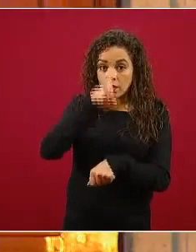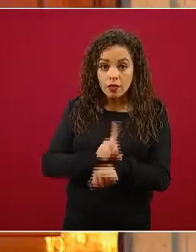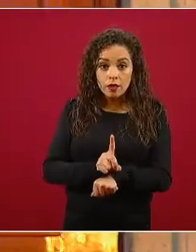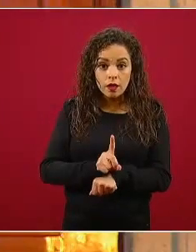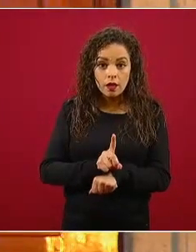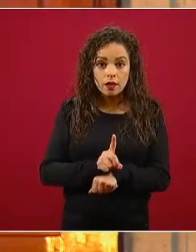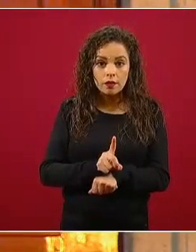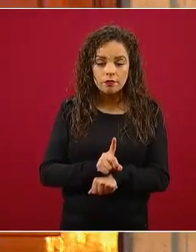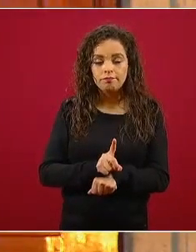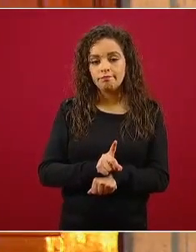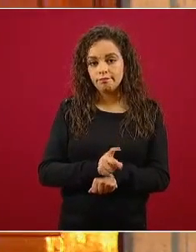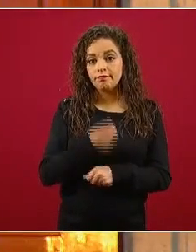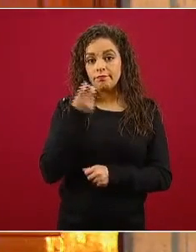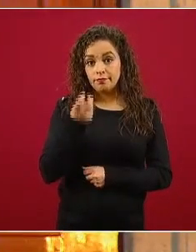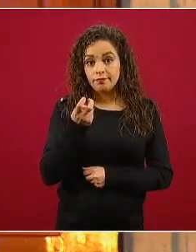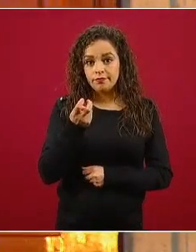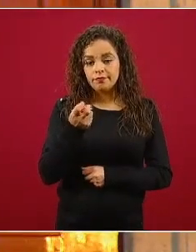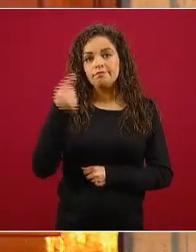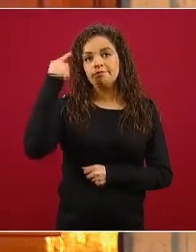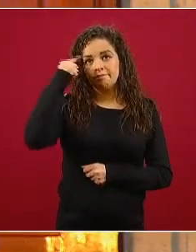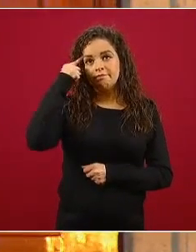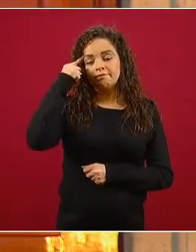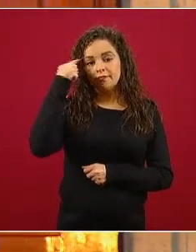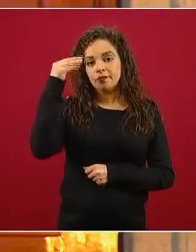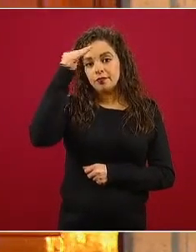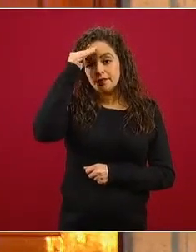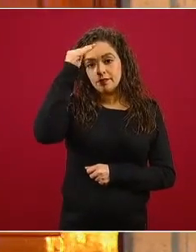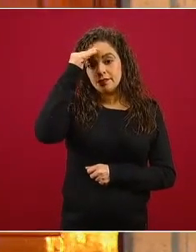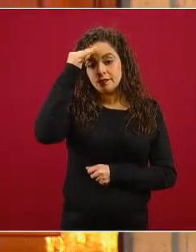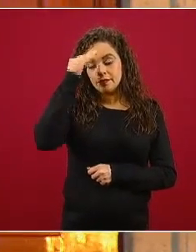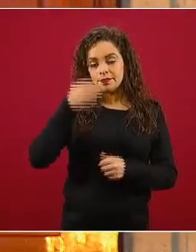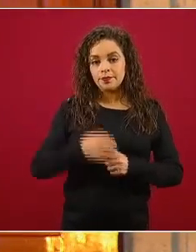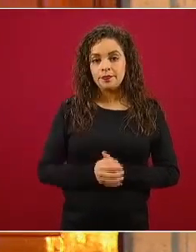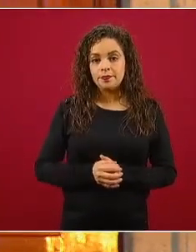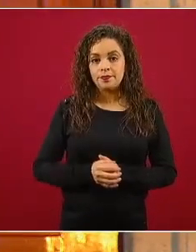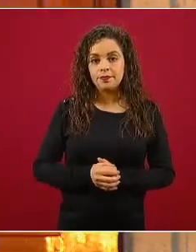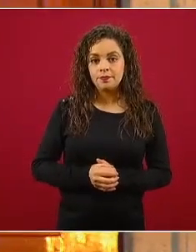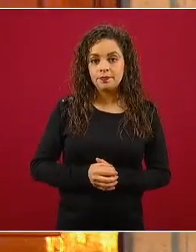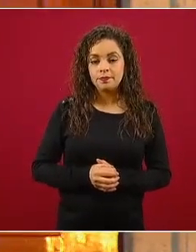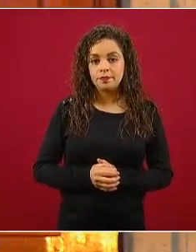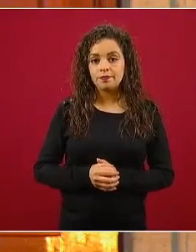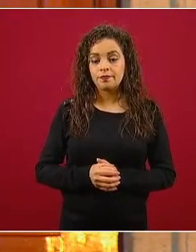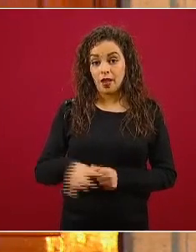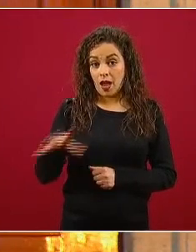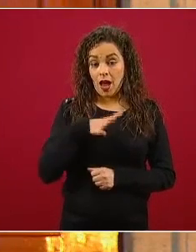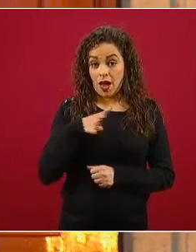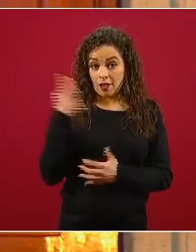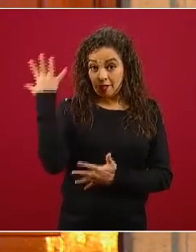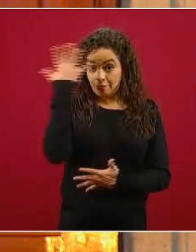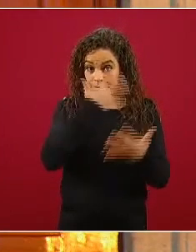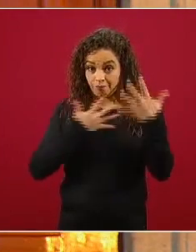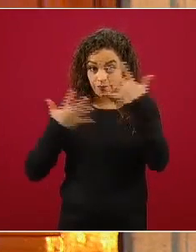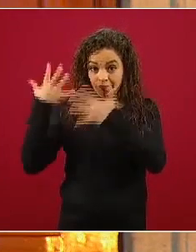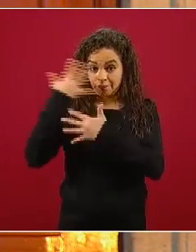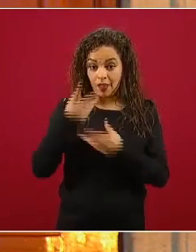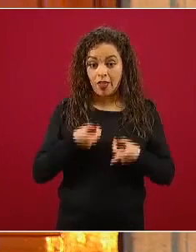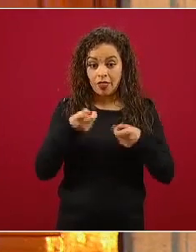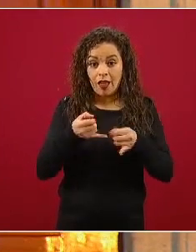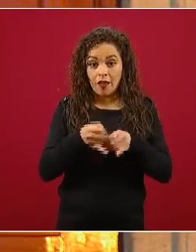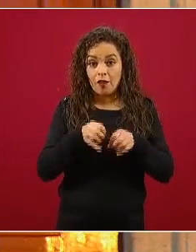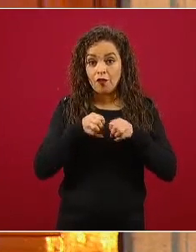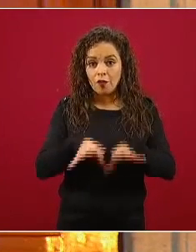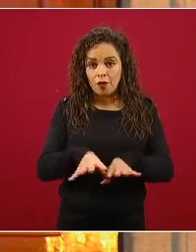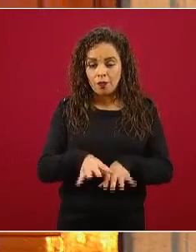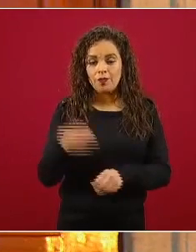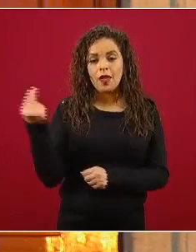Lo que consideramos que cuando hay una confusión sobre algo que se ha informado, siempre